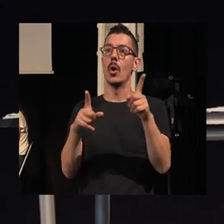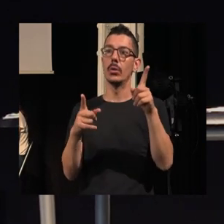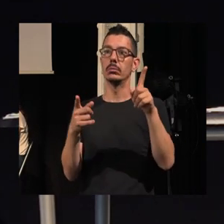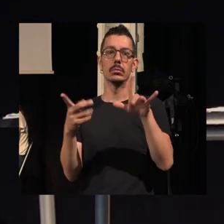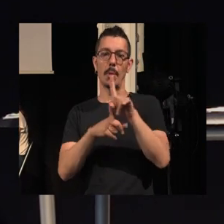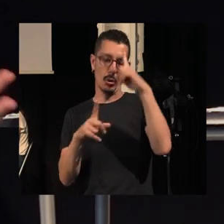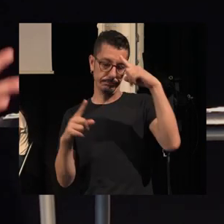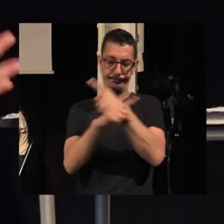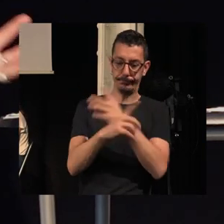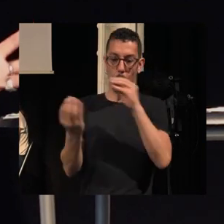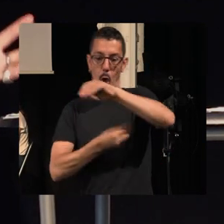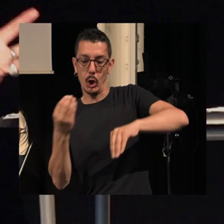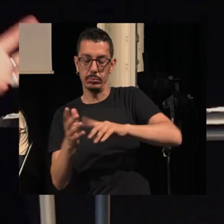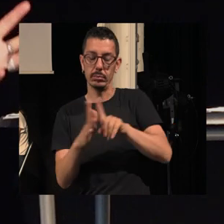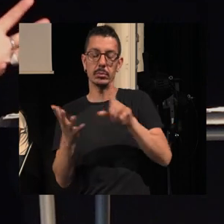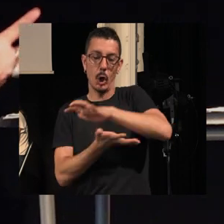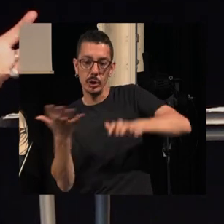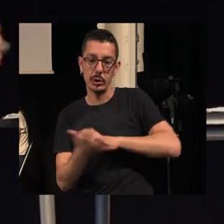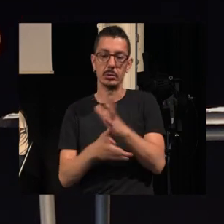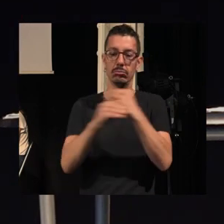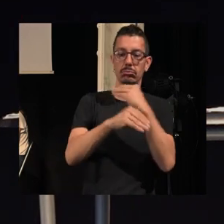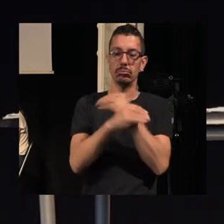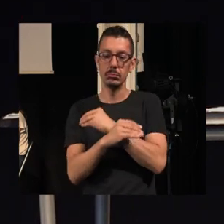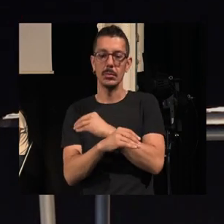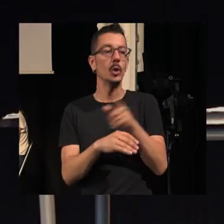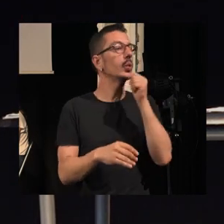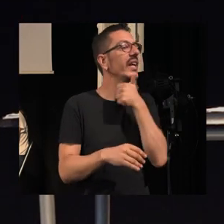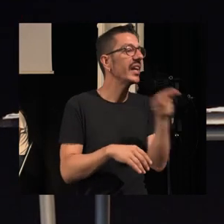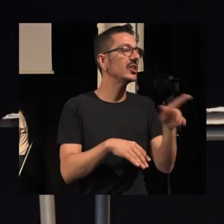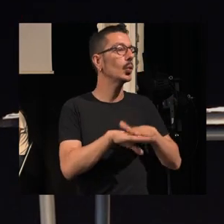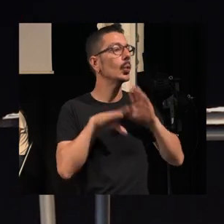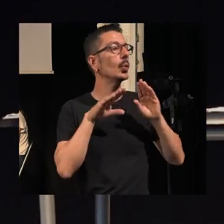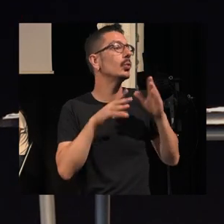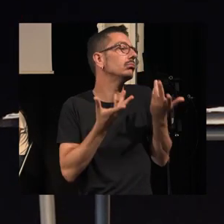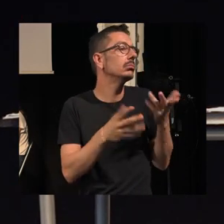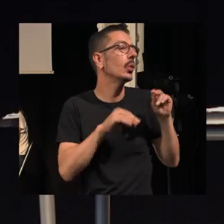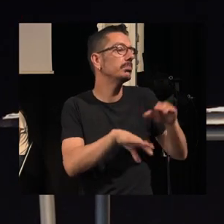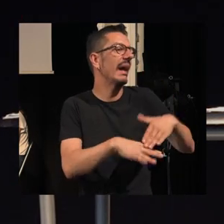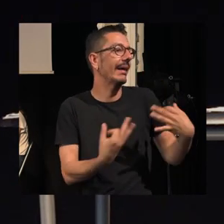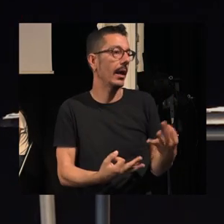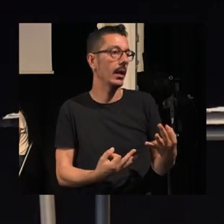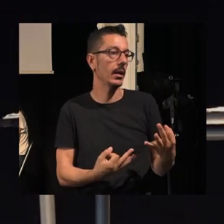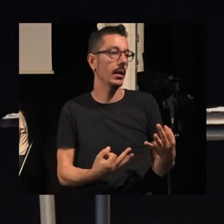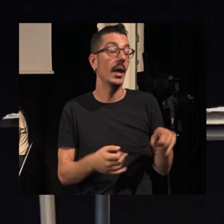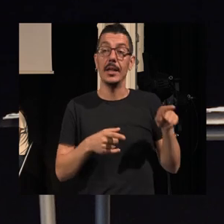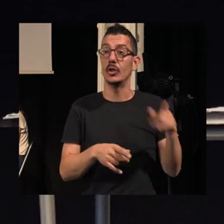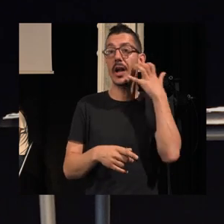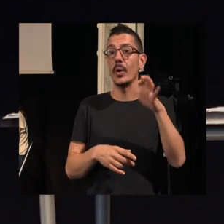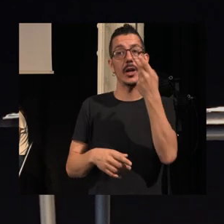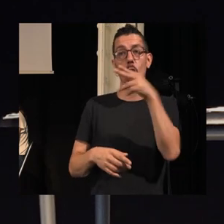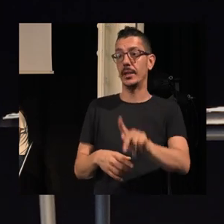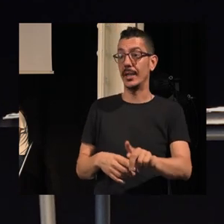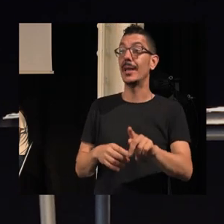quién eres y para qué sirve, ¿no? Y en ese sentido lo choca con lo LGTBIQ, que de alguna